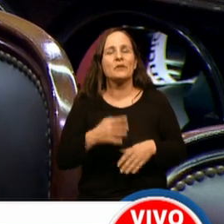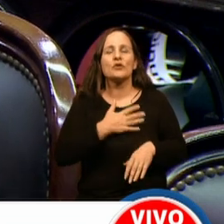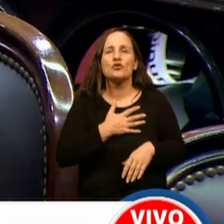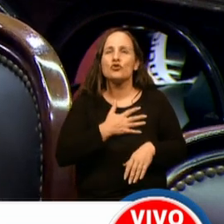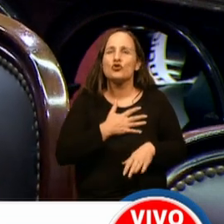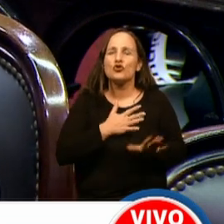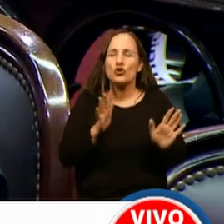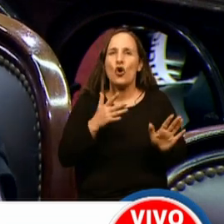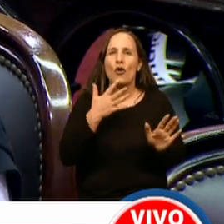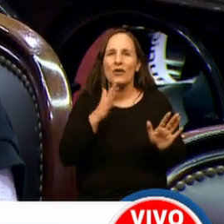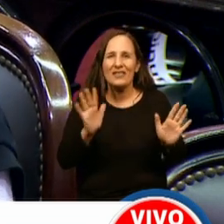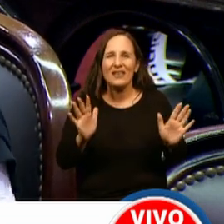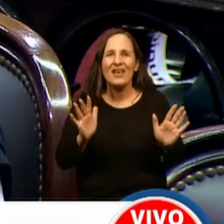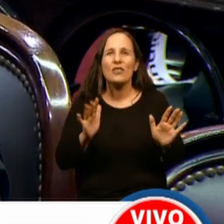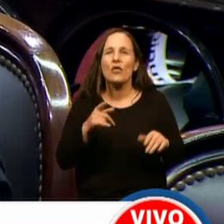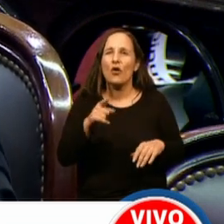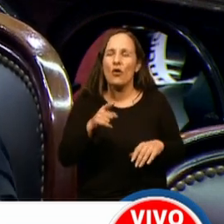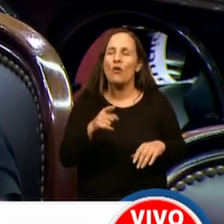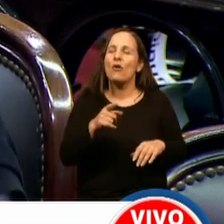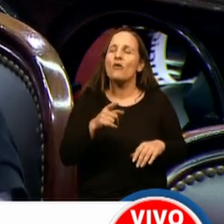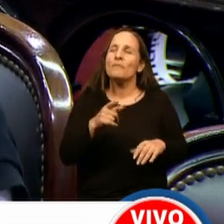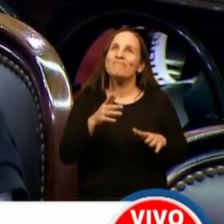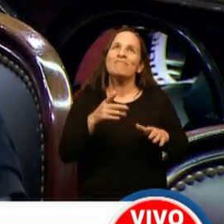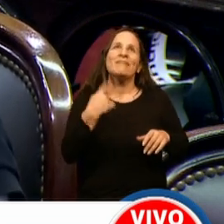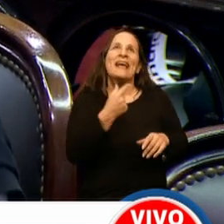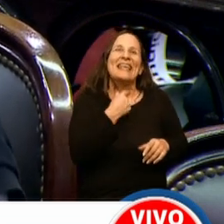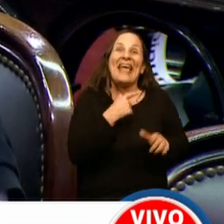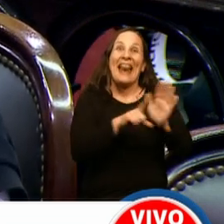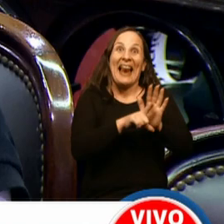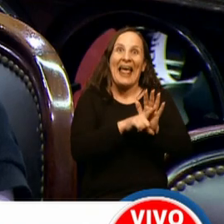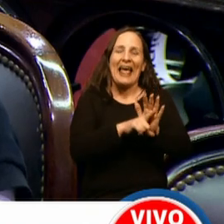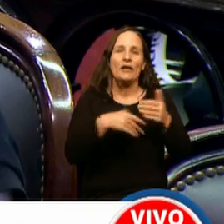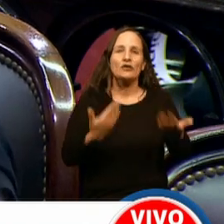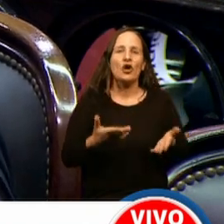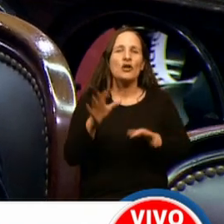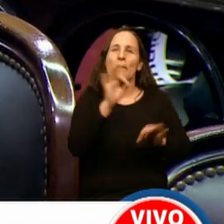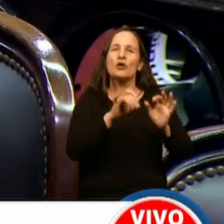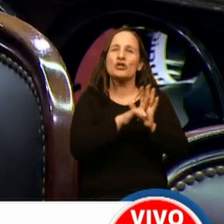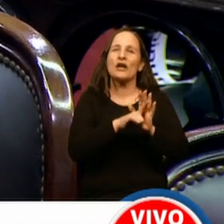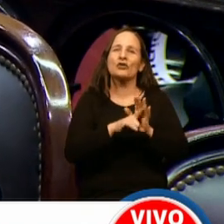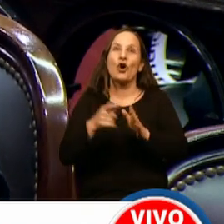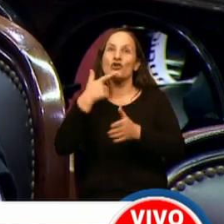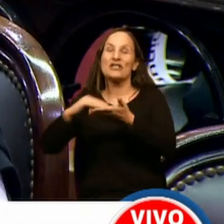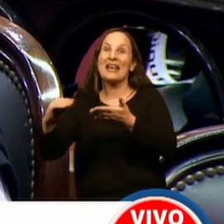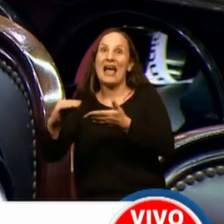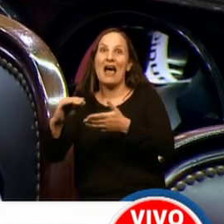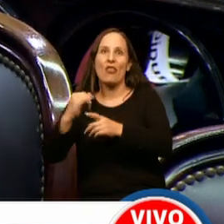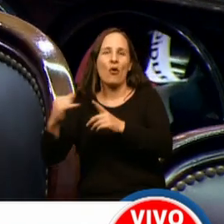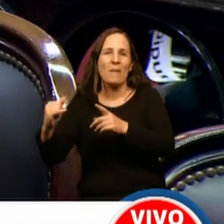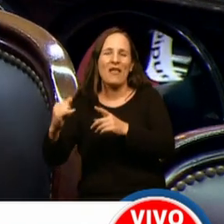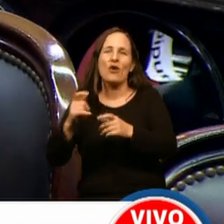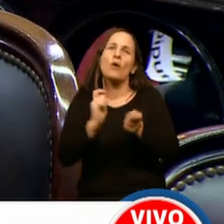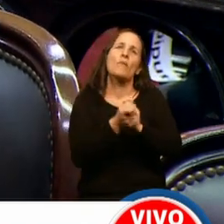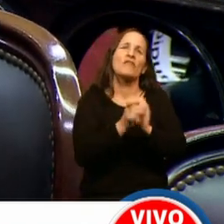muchas veces las ansias para contar con la ley hace que se priorice y avanzar con los proyectos que vienen con media sanción del senado sin